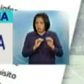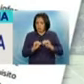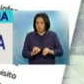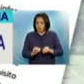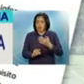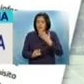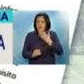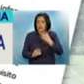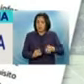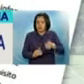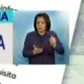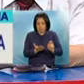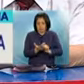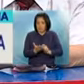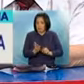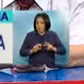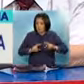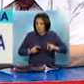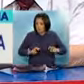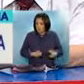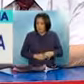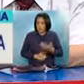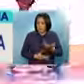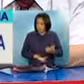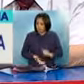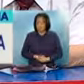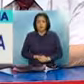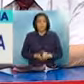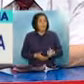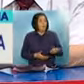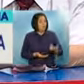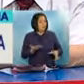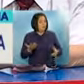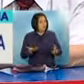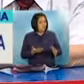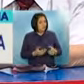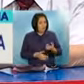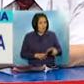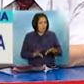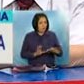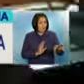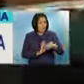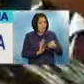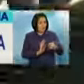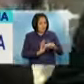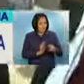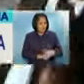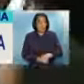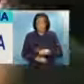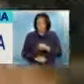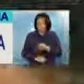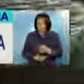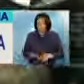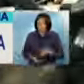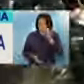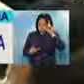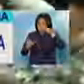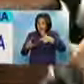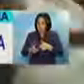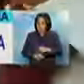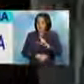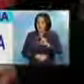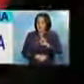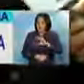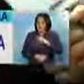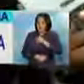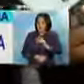autores en varias partes de la investigación académica, deslizando un acto de plagio. Ante eso, el congresista Richard